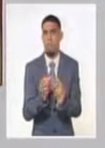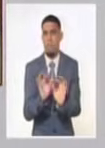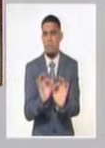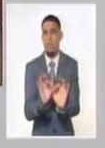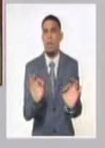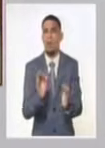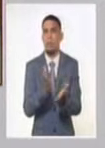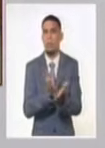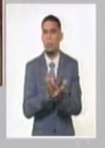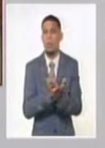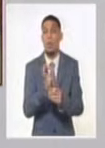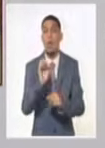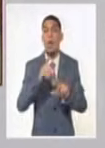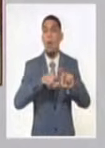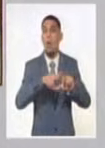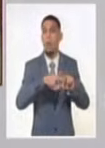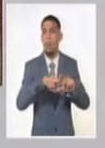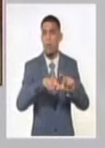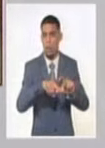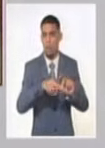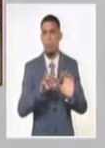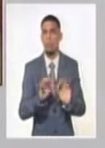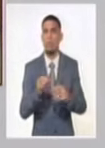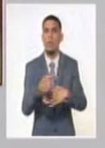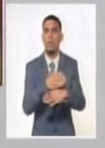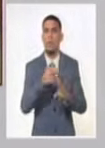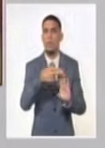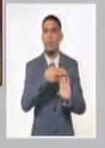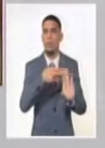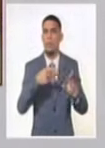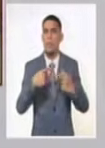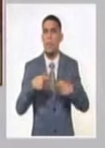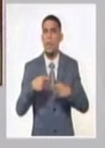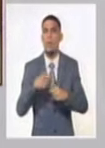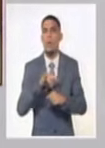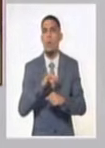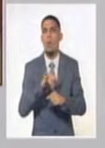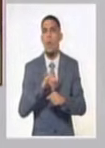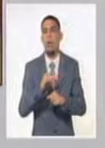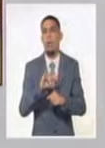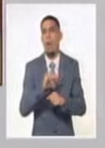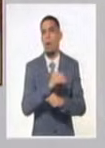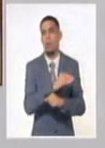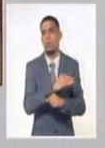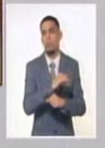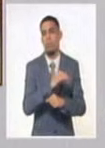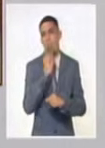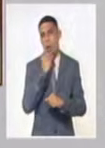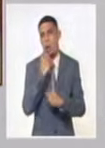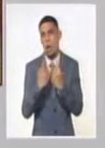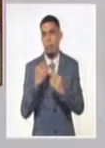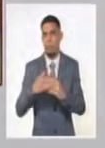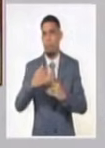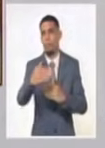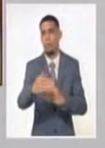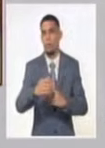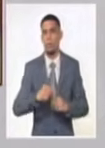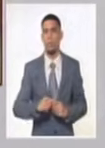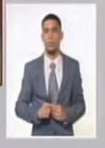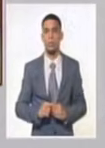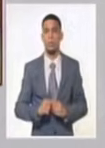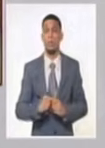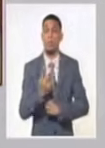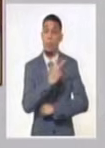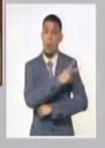contenidos, asignaturas de las disciplinas merecen que queden para periodos posteriores? Y bueno, en el caso de tanto de secundaria como de